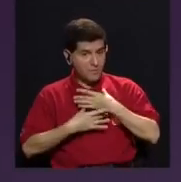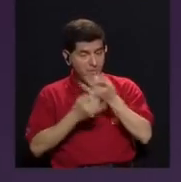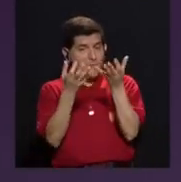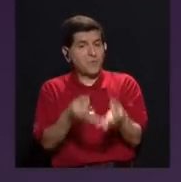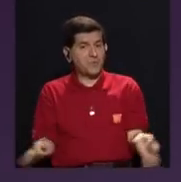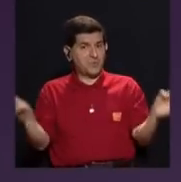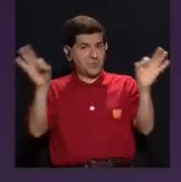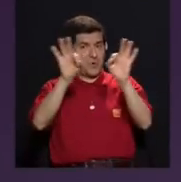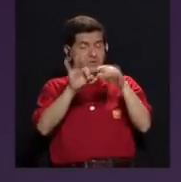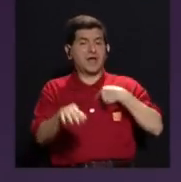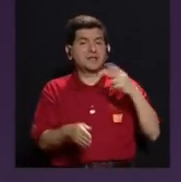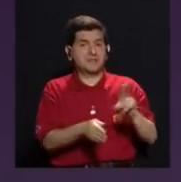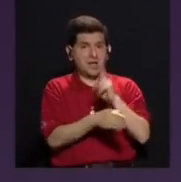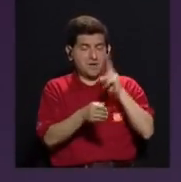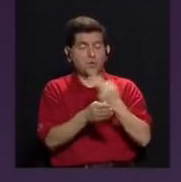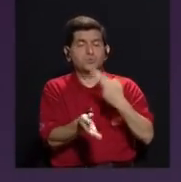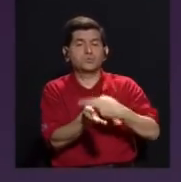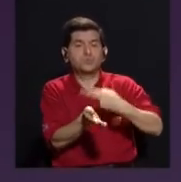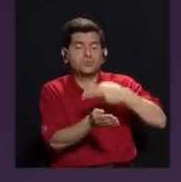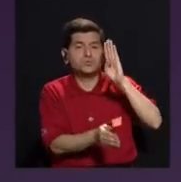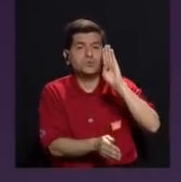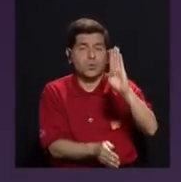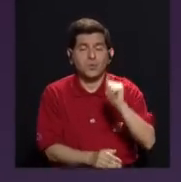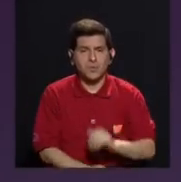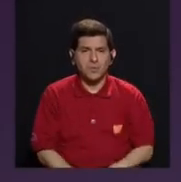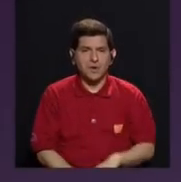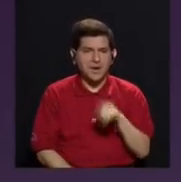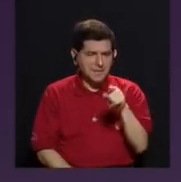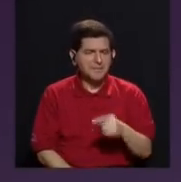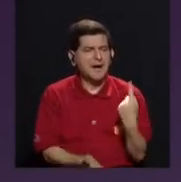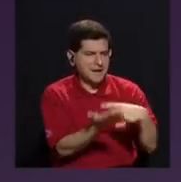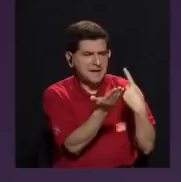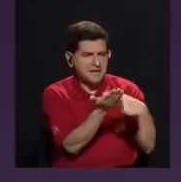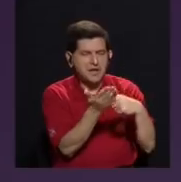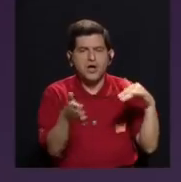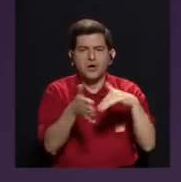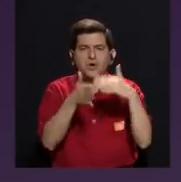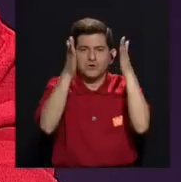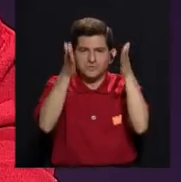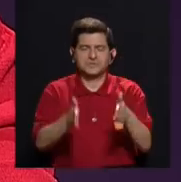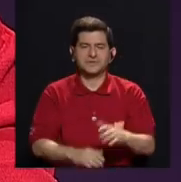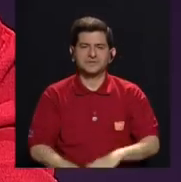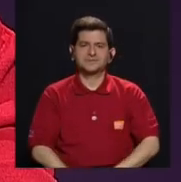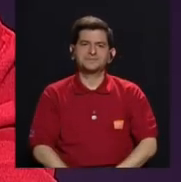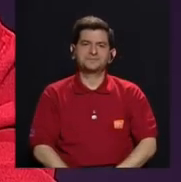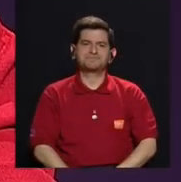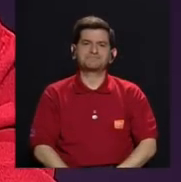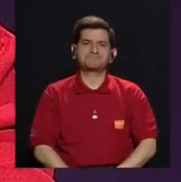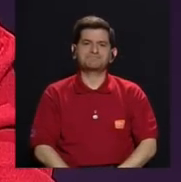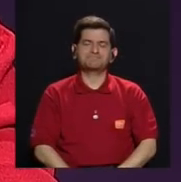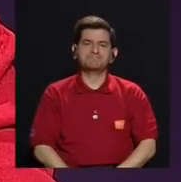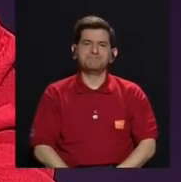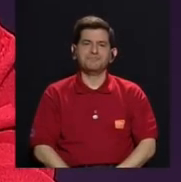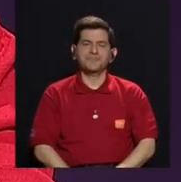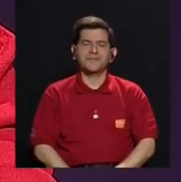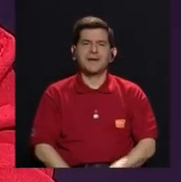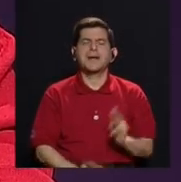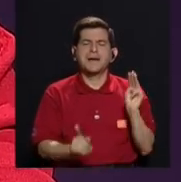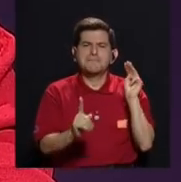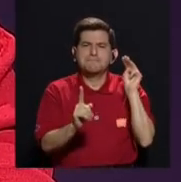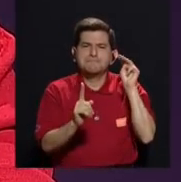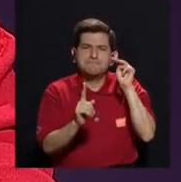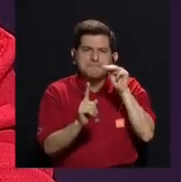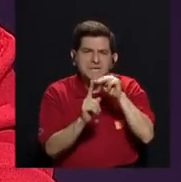importante y yo utilizo la bomba para hacer esas discusiones con mis estudiantes barbara qué mensaje